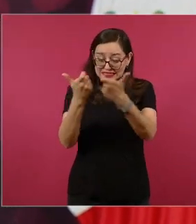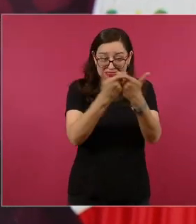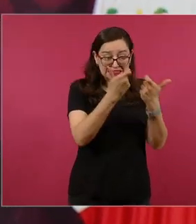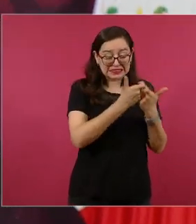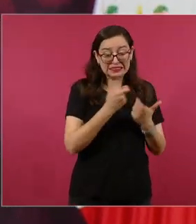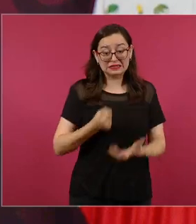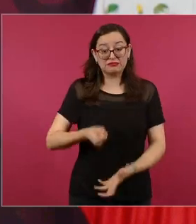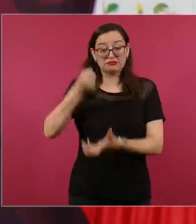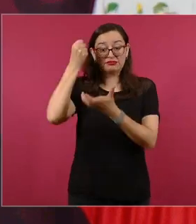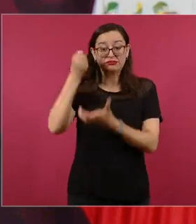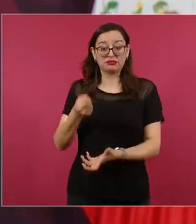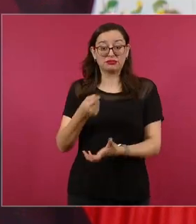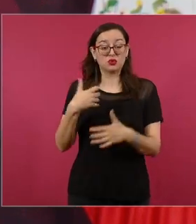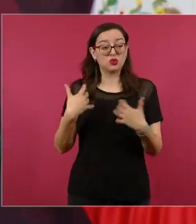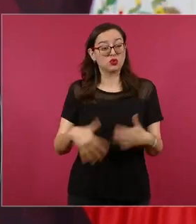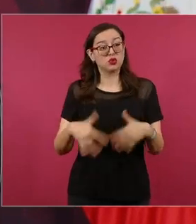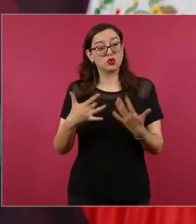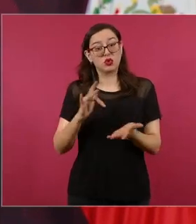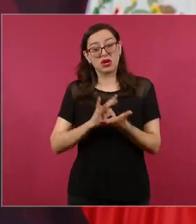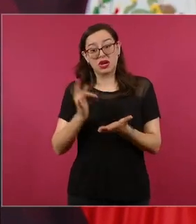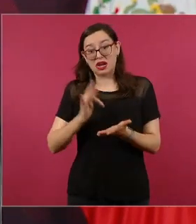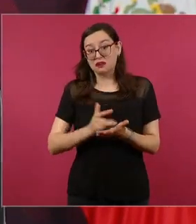a los contribuyentes.